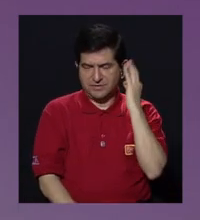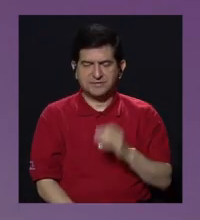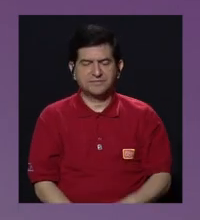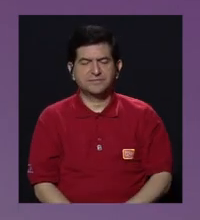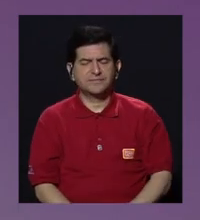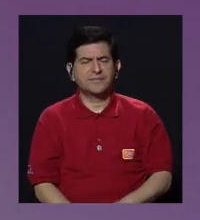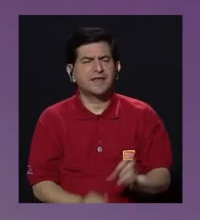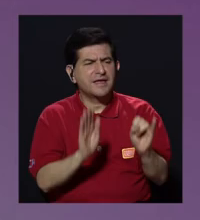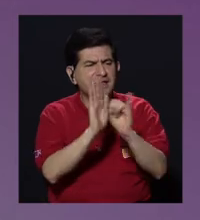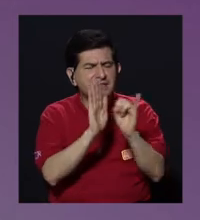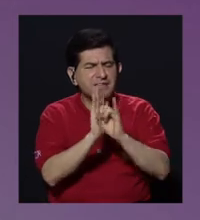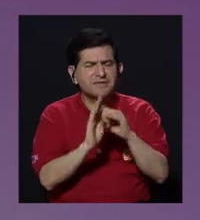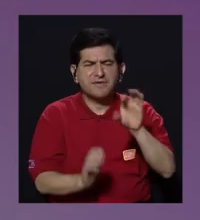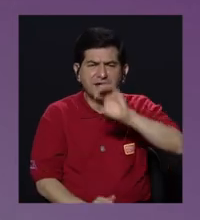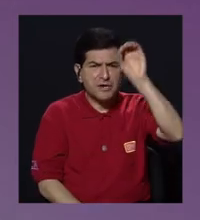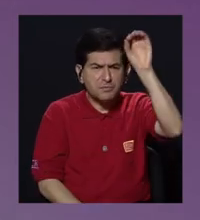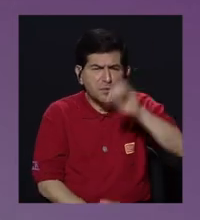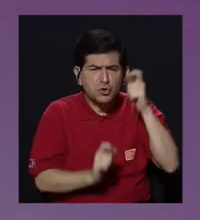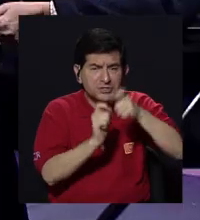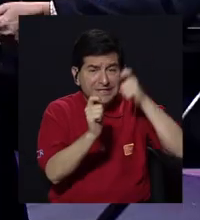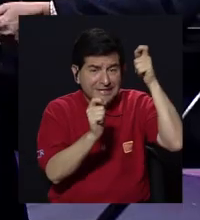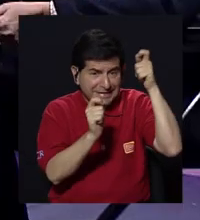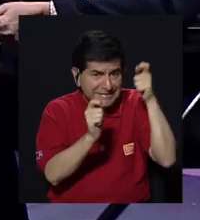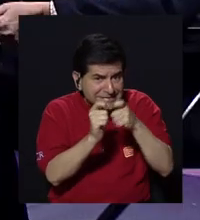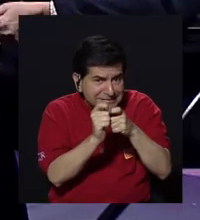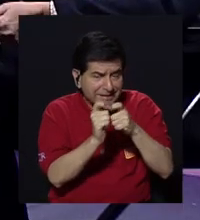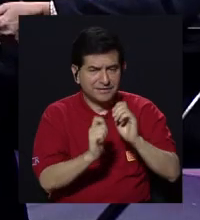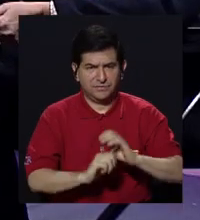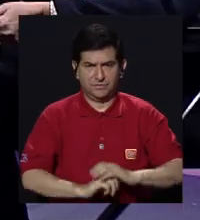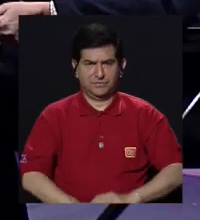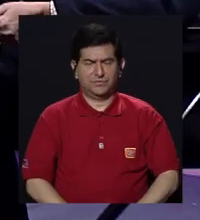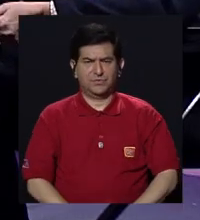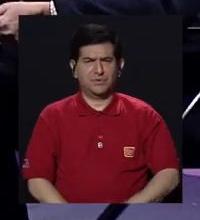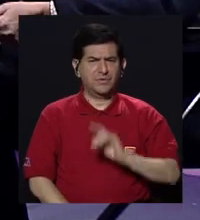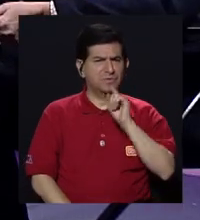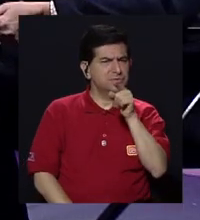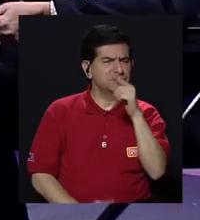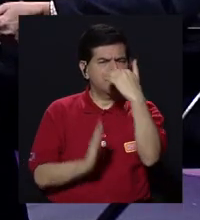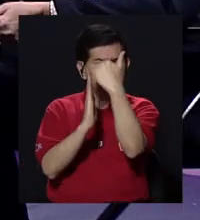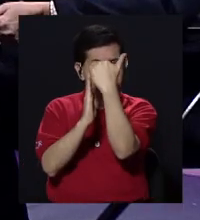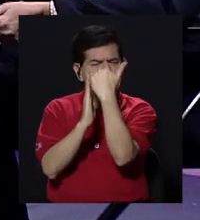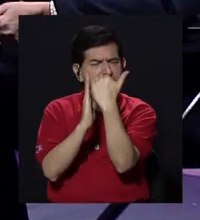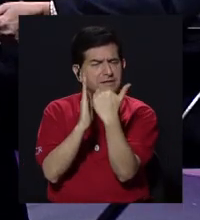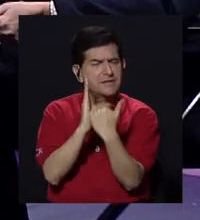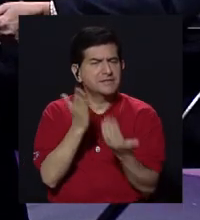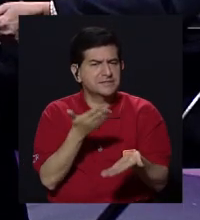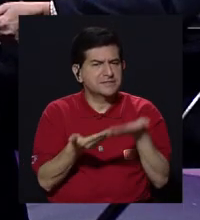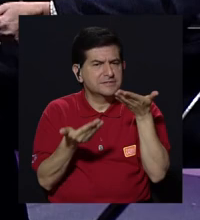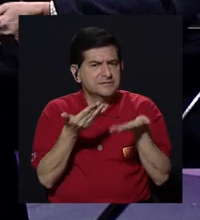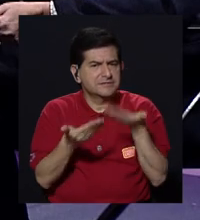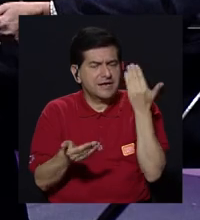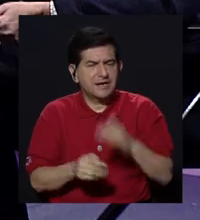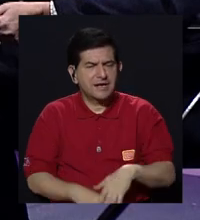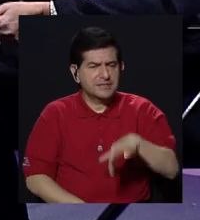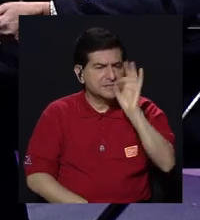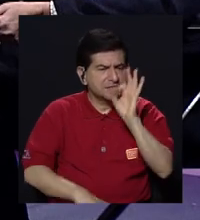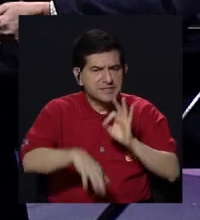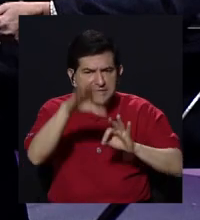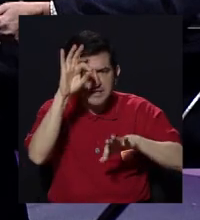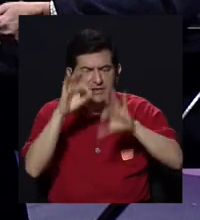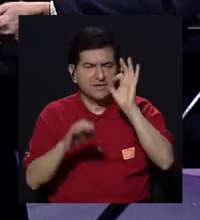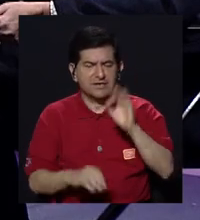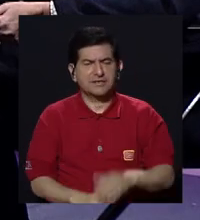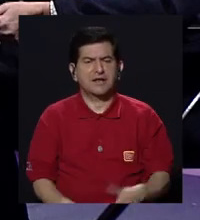que identifiquemos a nivel de porcentaje específicamente. Ahora usted hacía una lista casi de los hallazgos